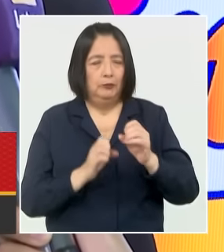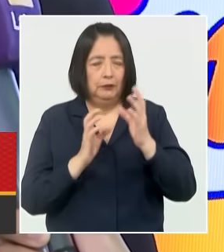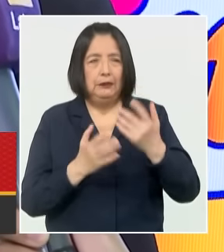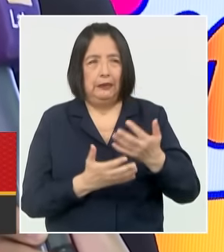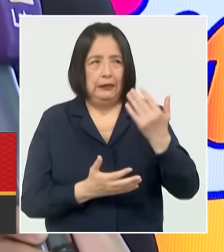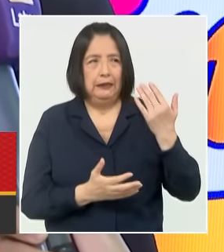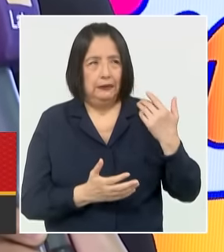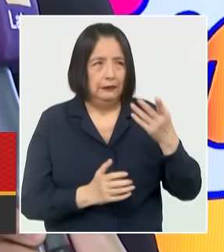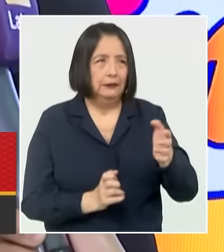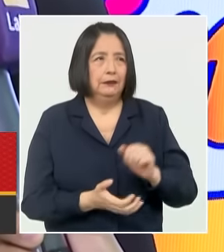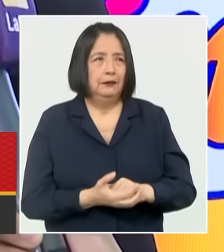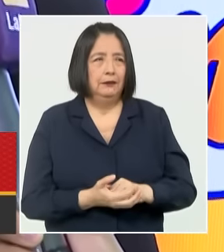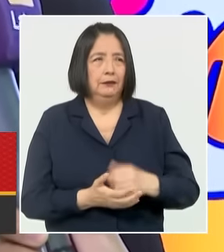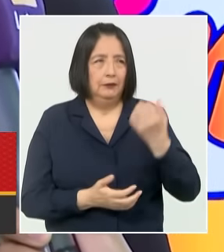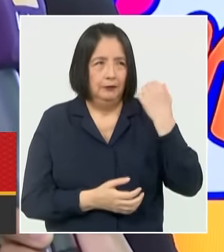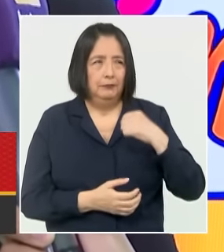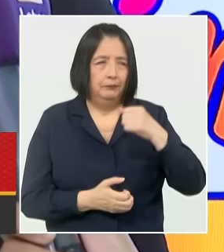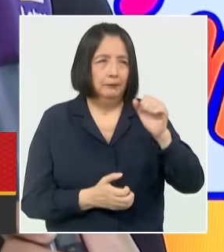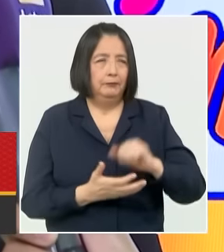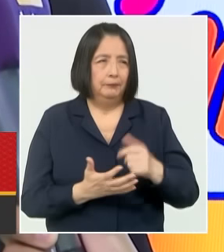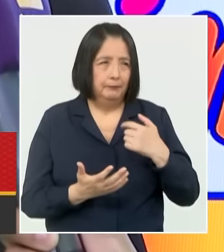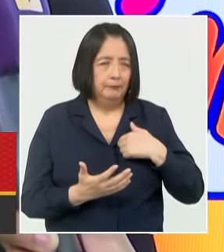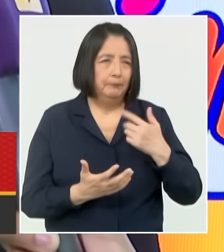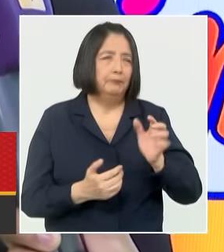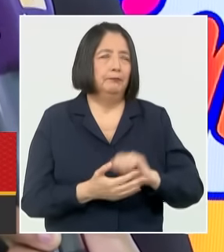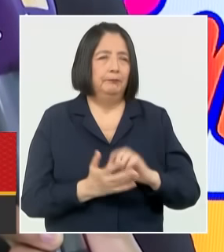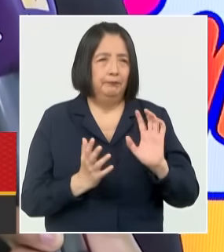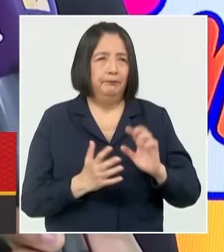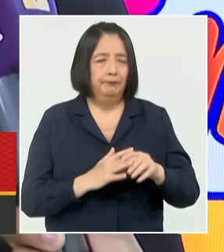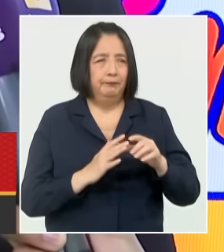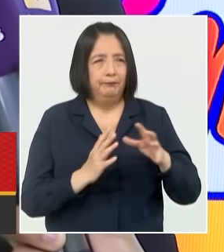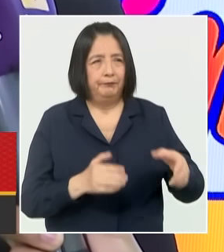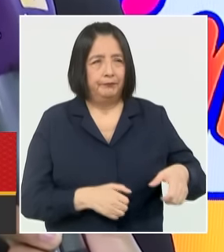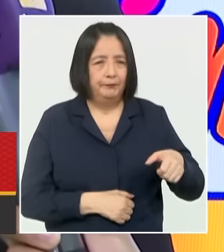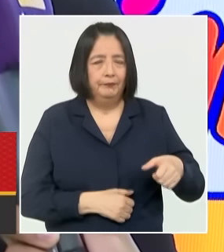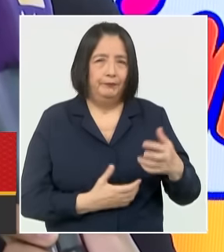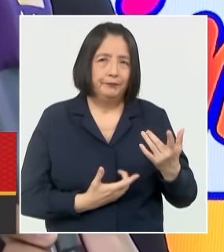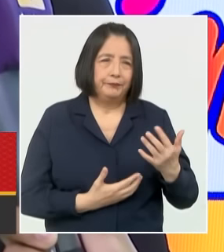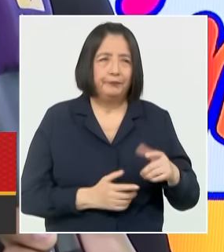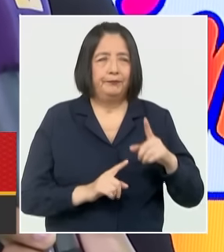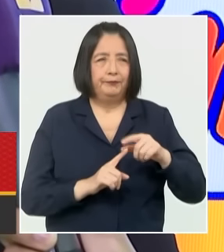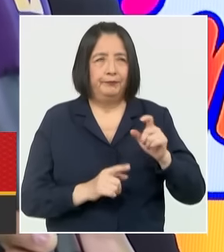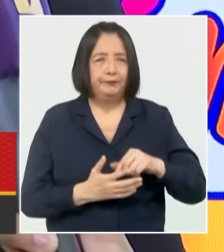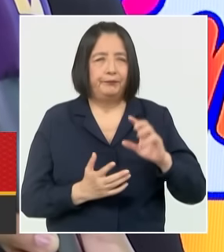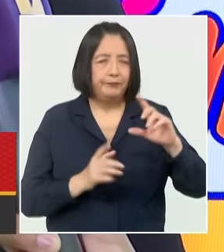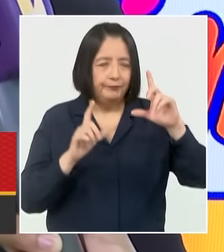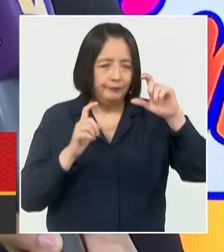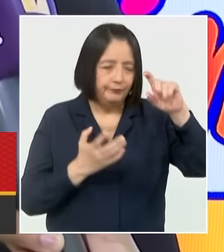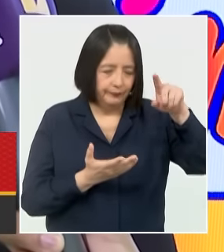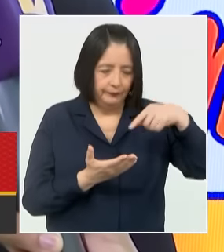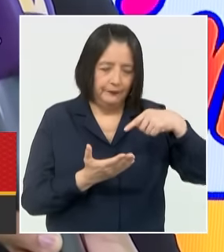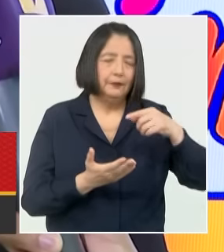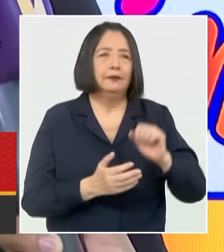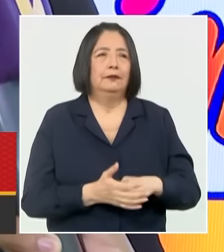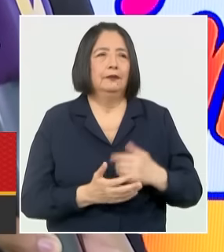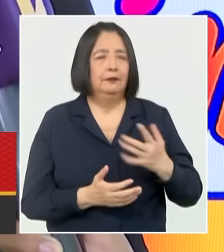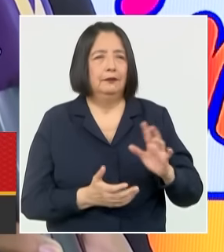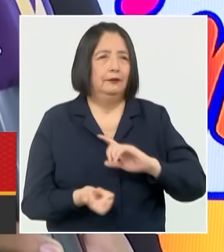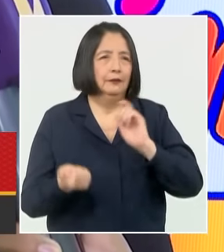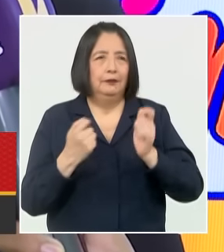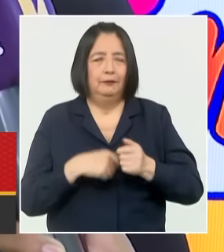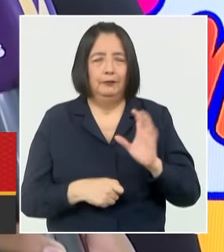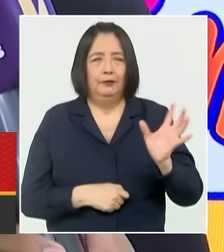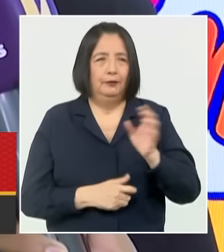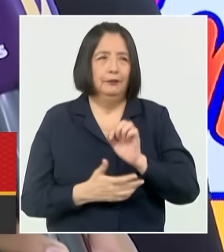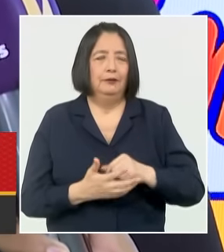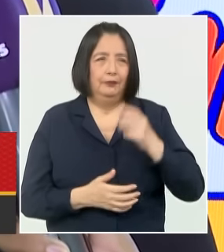antes de viajar, yo me encontré literal con mis maletas esperando el taxi y me llega la foto que yo mencioné en el discurso y termina cambiando todo el discurso, y